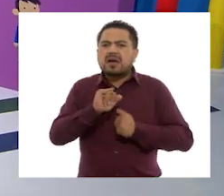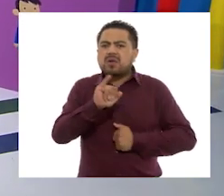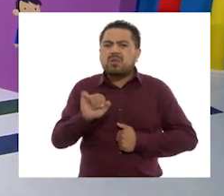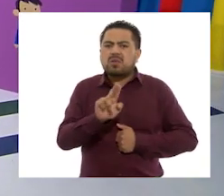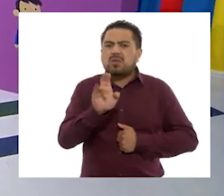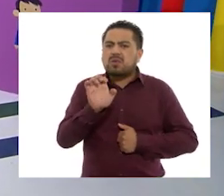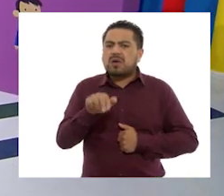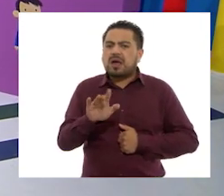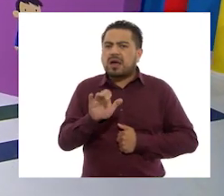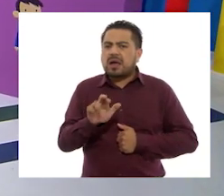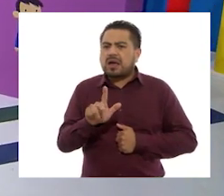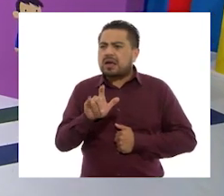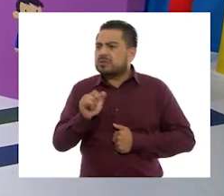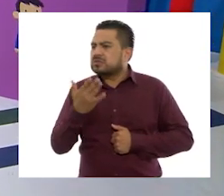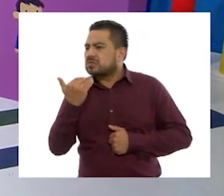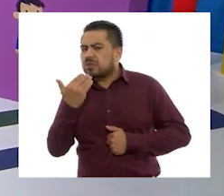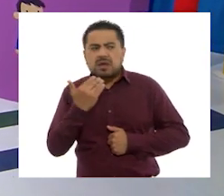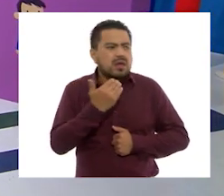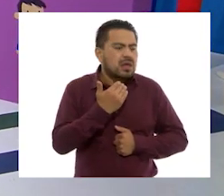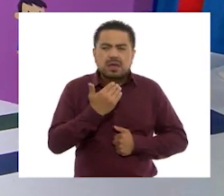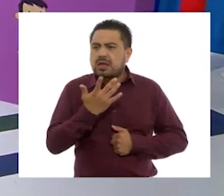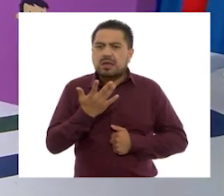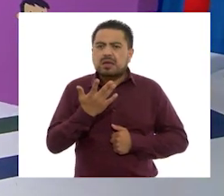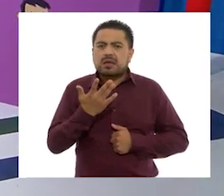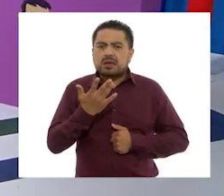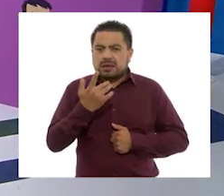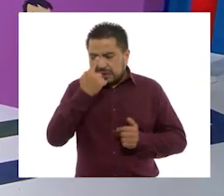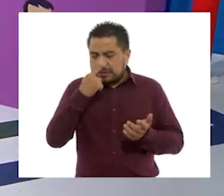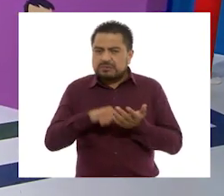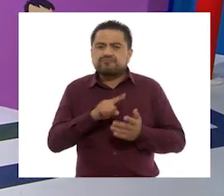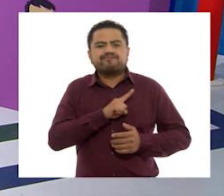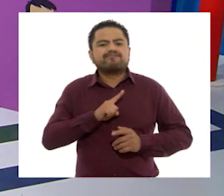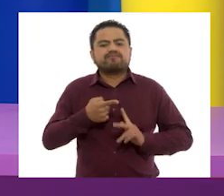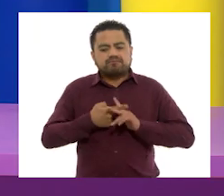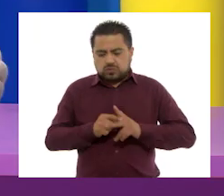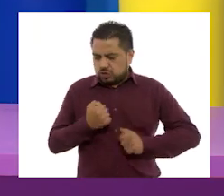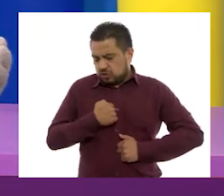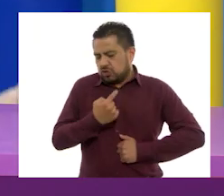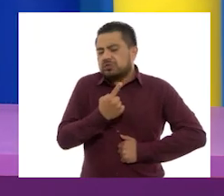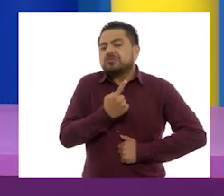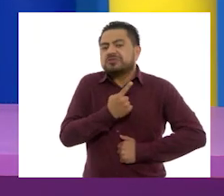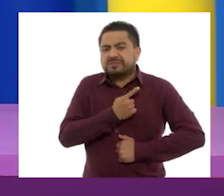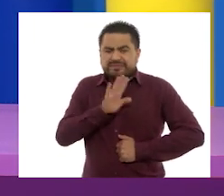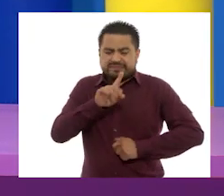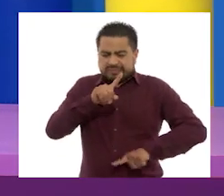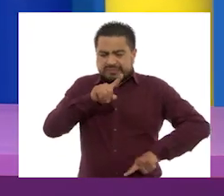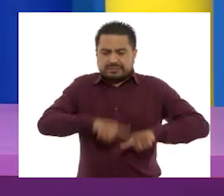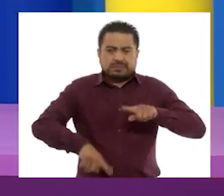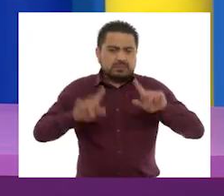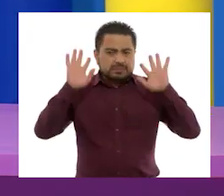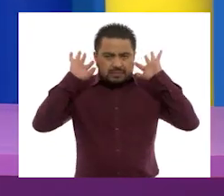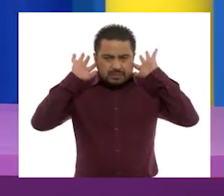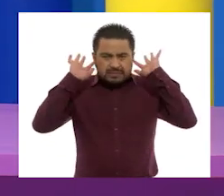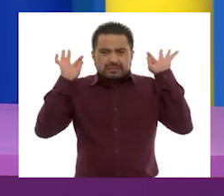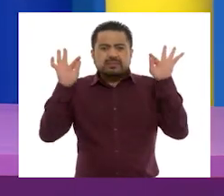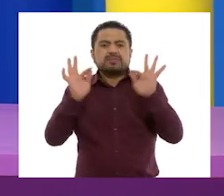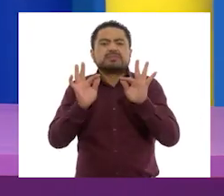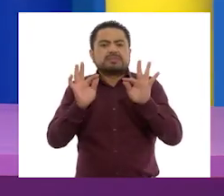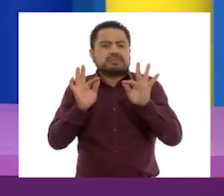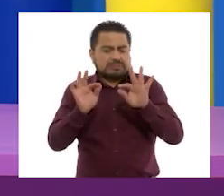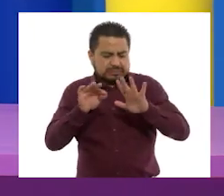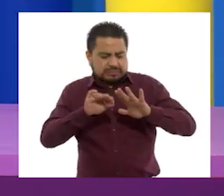nadie. Ay, bueno, ay, creo que tendré que empezar yo solo. A ver, me voy a quitar el cubrebocas.